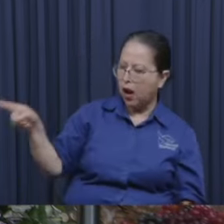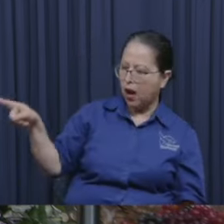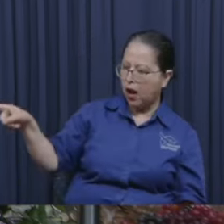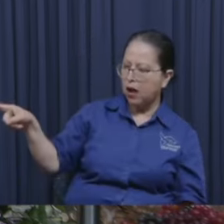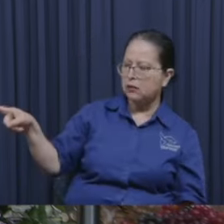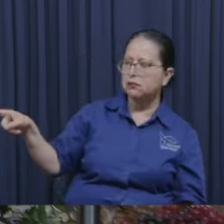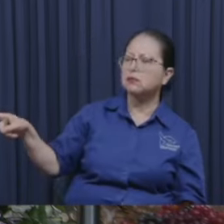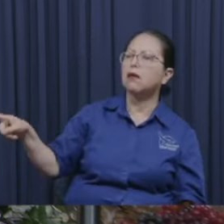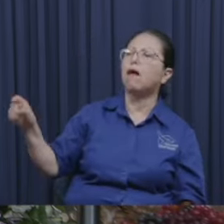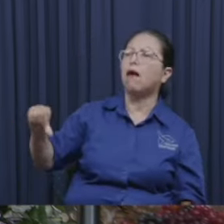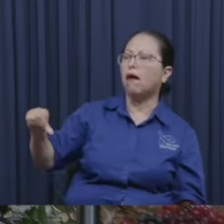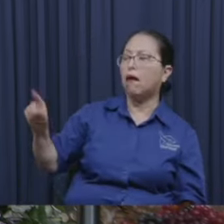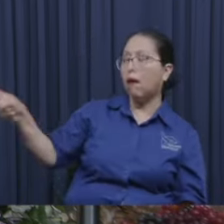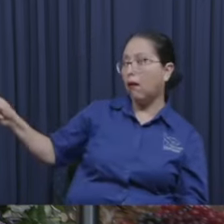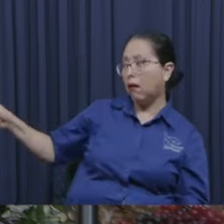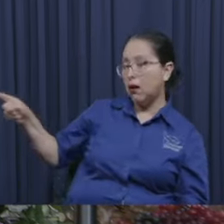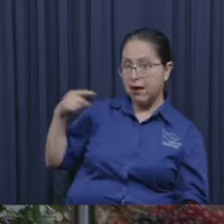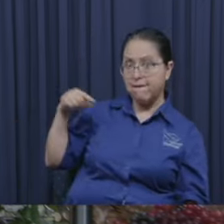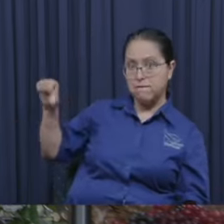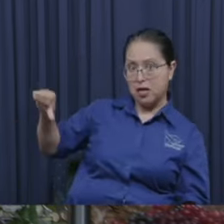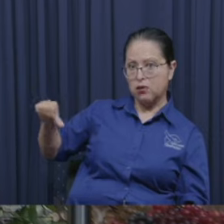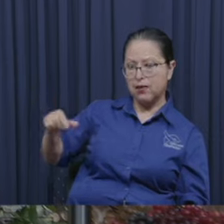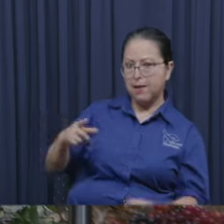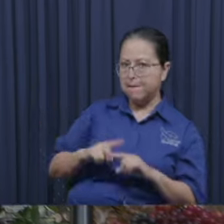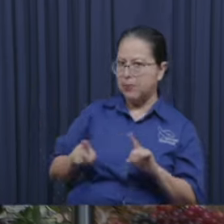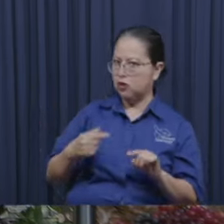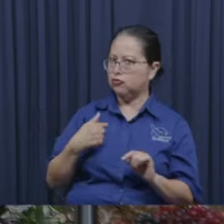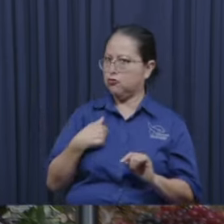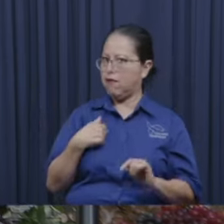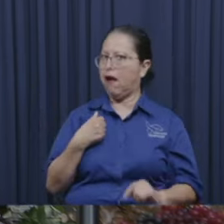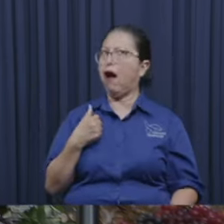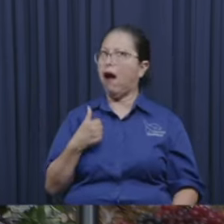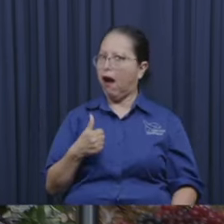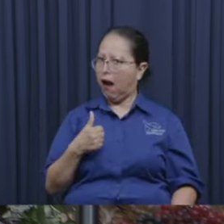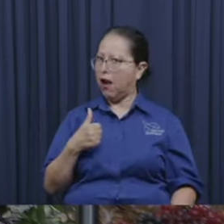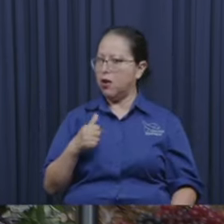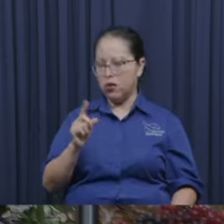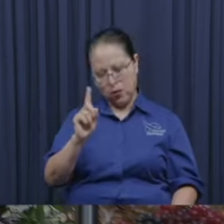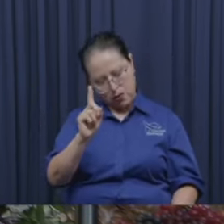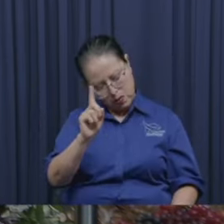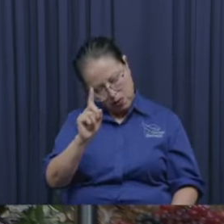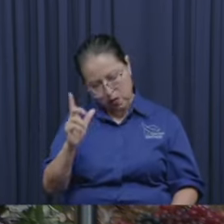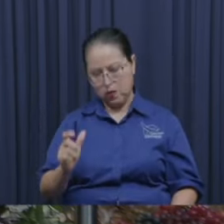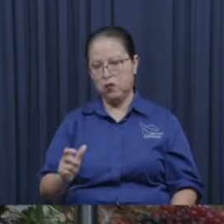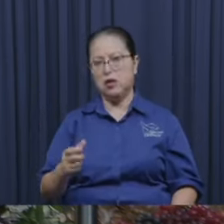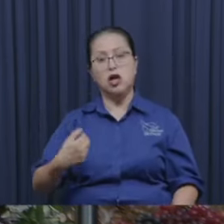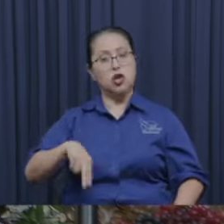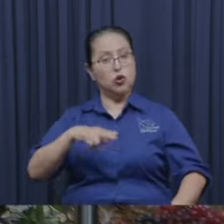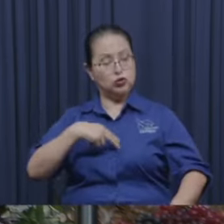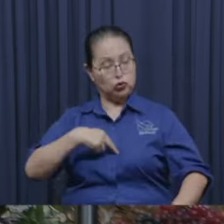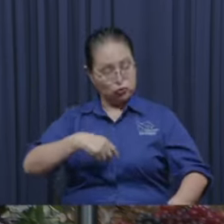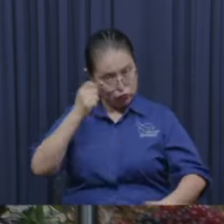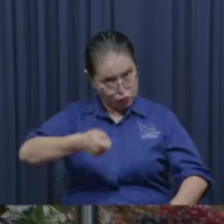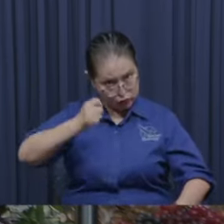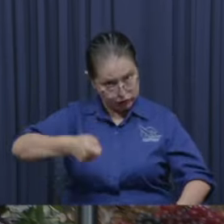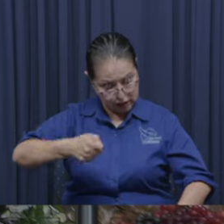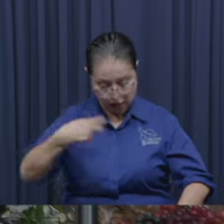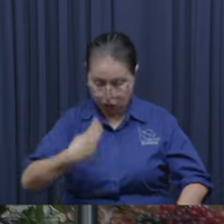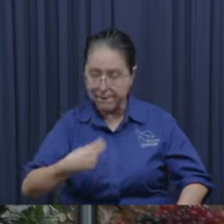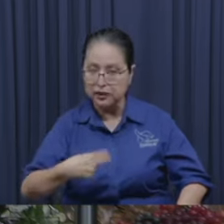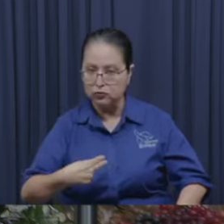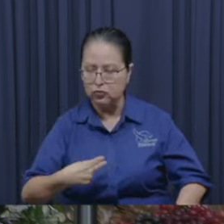el hacha es un desventurado es aquí es í allá le ponemos todo pero cuando se trata de juzgarnos a nosotros mismo